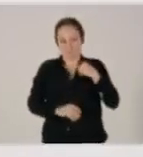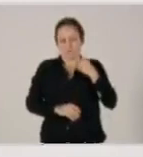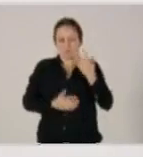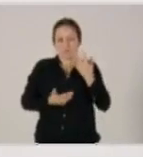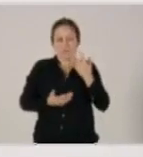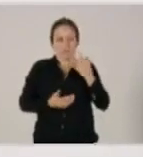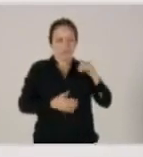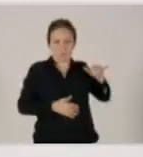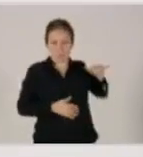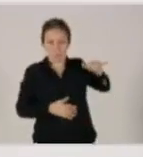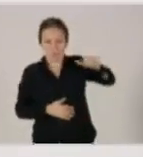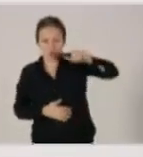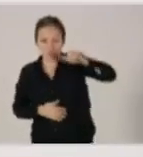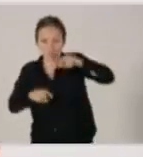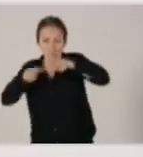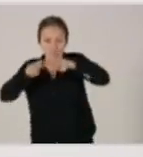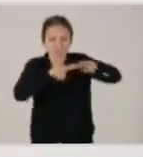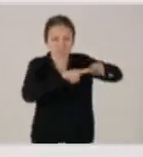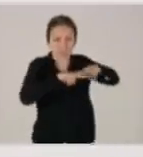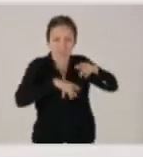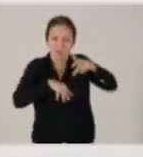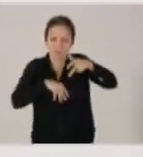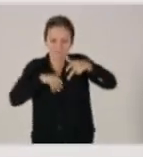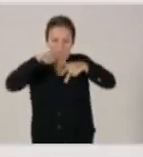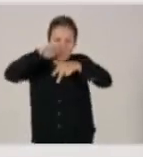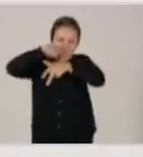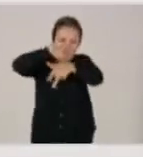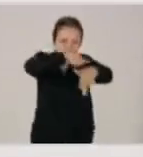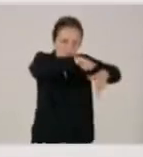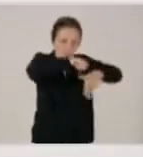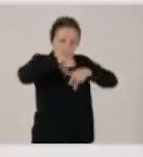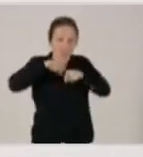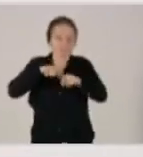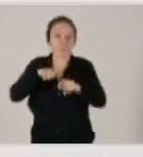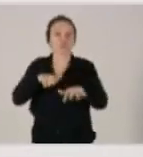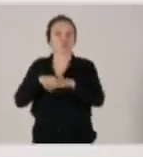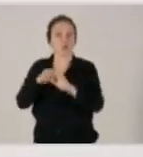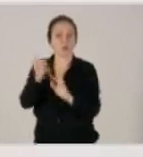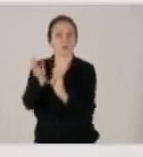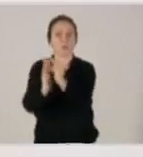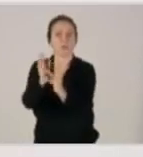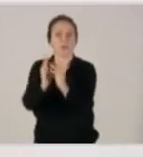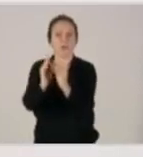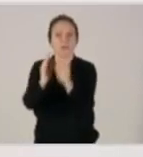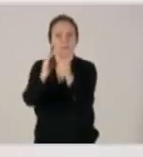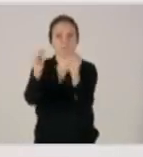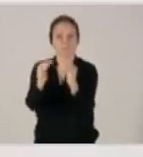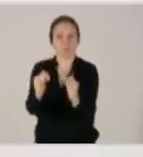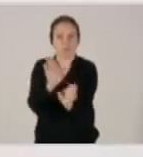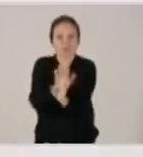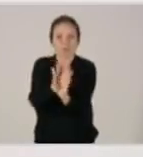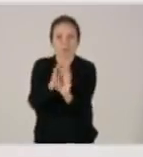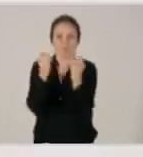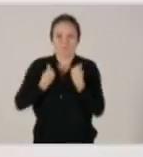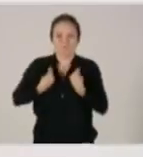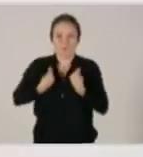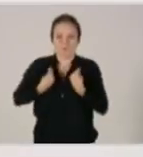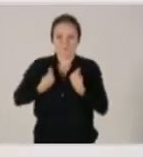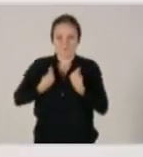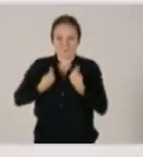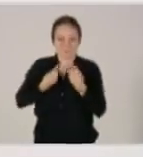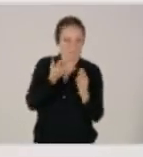medios aéreos que nos envía los vídeos se reconoce muchas masas muchas masas sin quemar dentro y